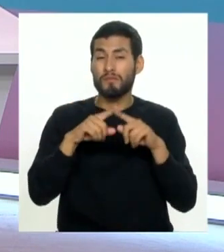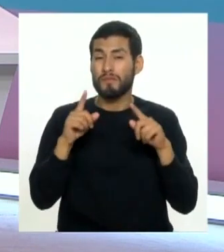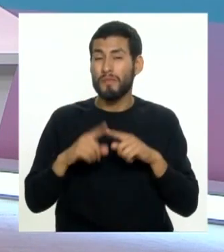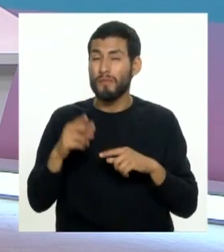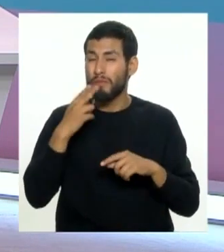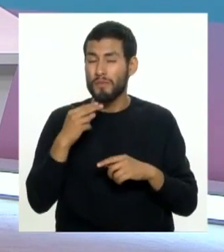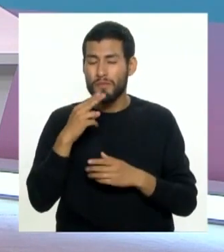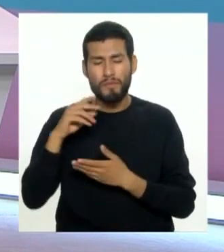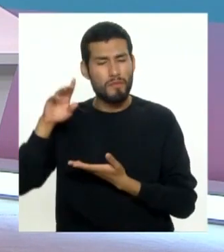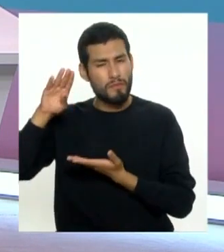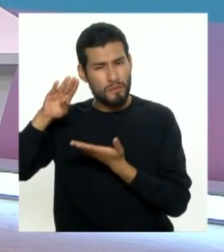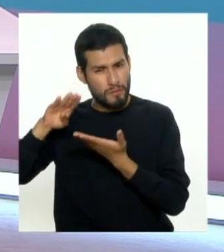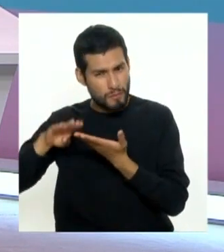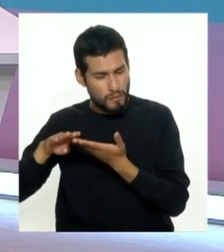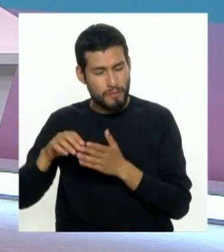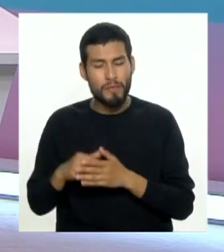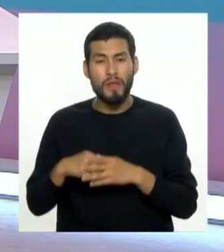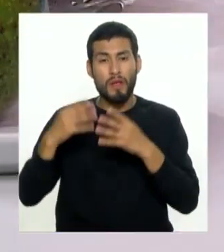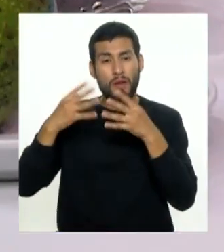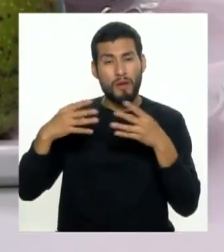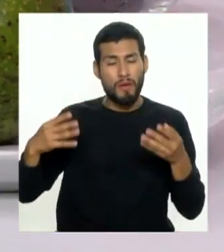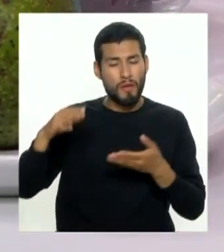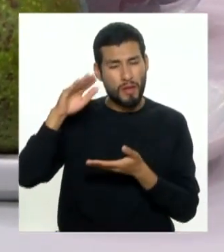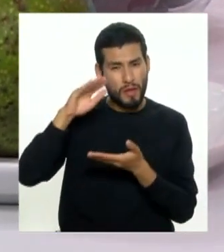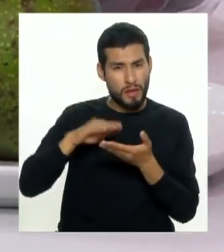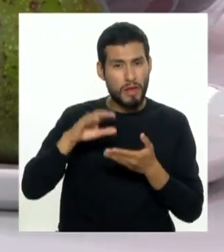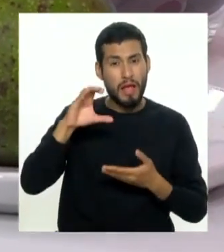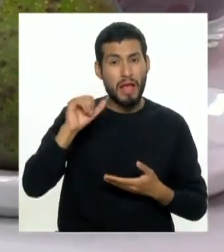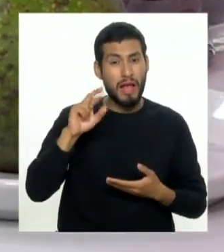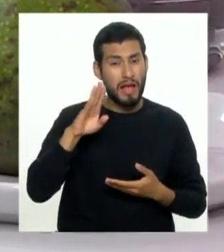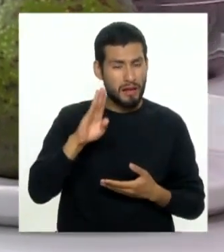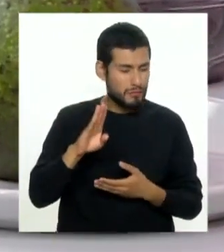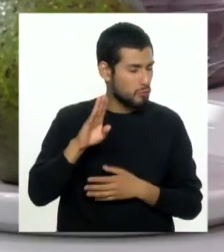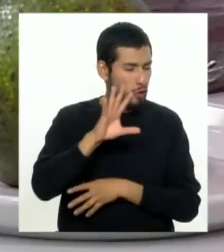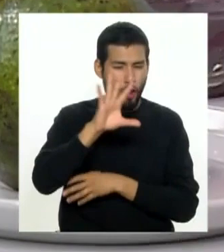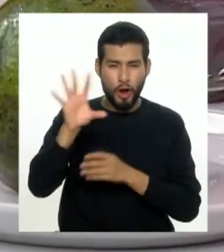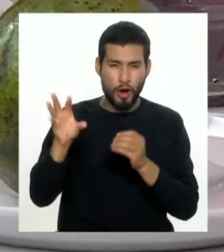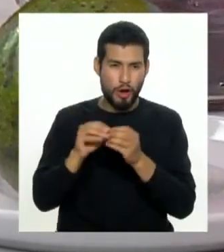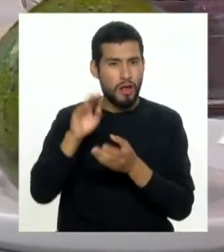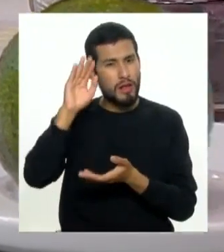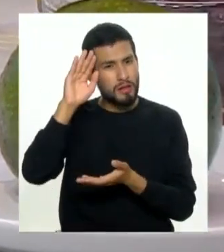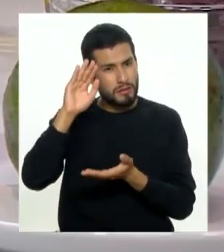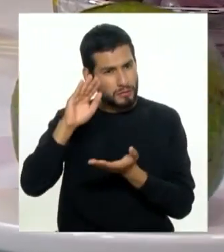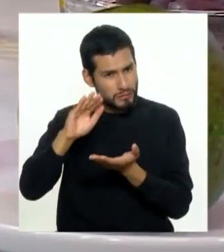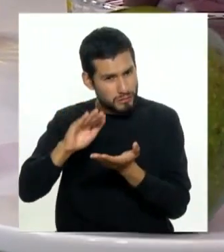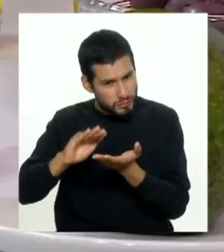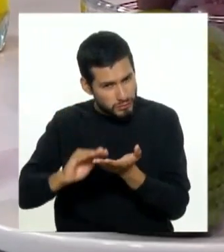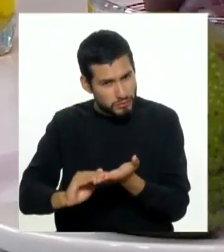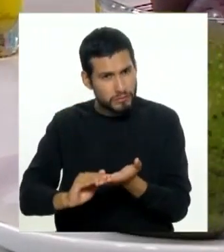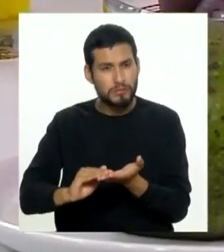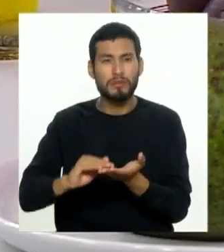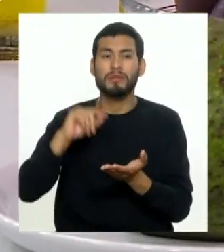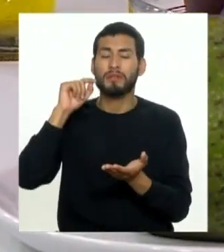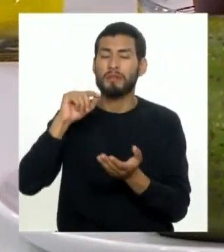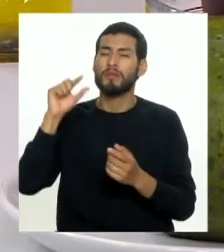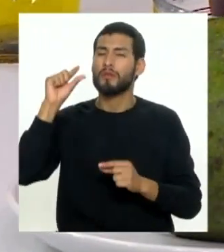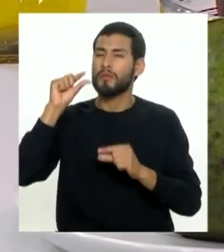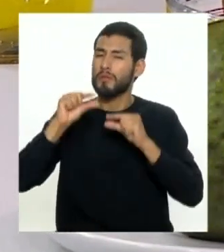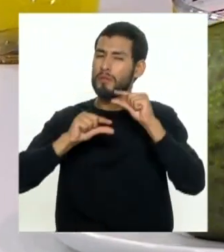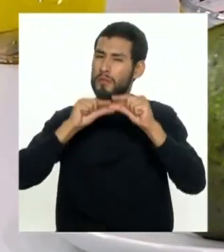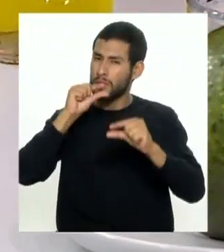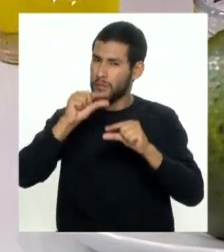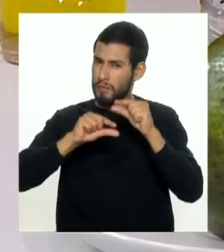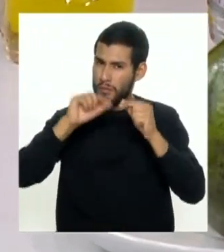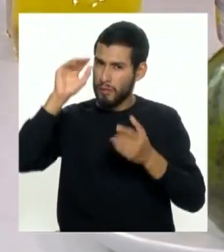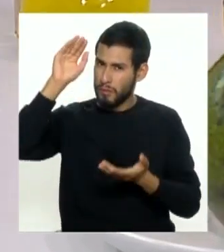azúcares, las pastas, los carbohidratos en general. Entonces empiezas a quitar todos estos alimentos de a pocos y